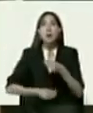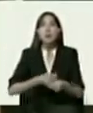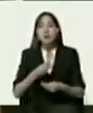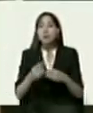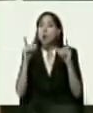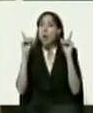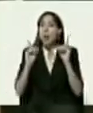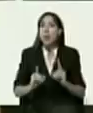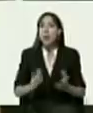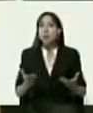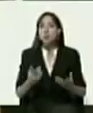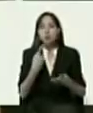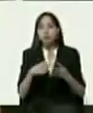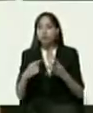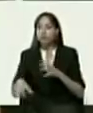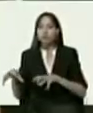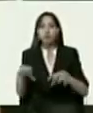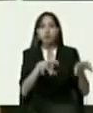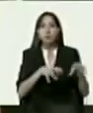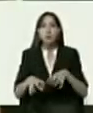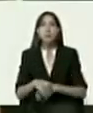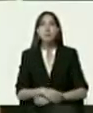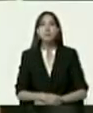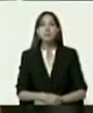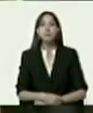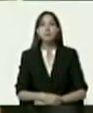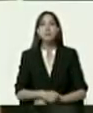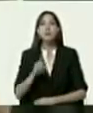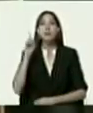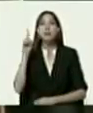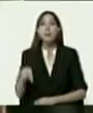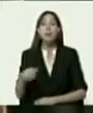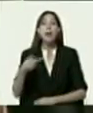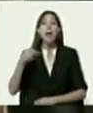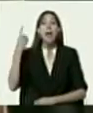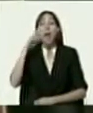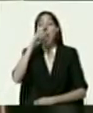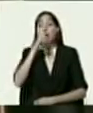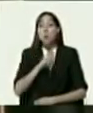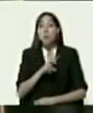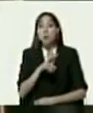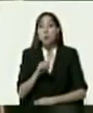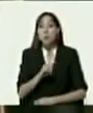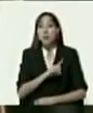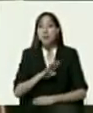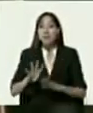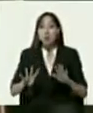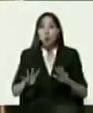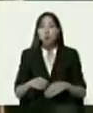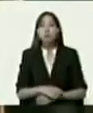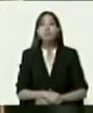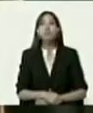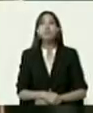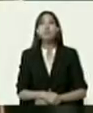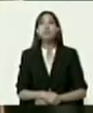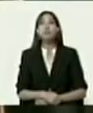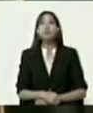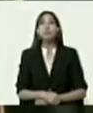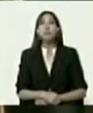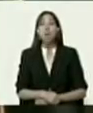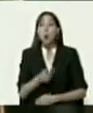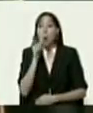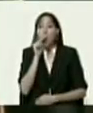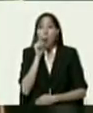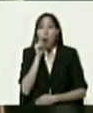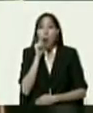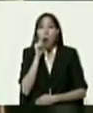coercitivas unilaterales. También el año pasado, Alfred de Sayas, que era relator de este Consejo